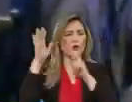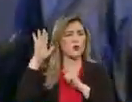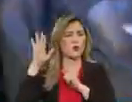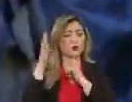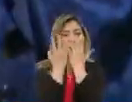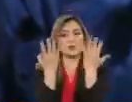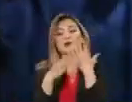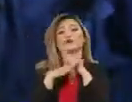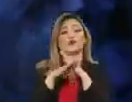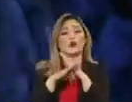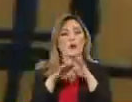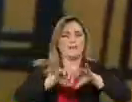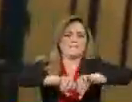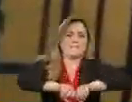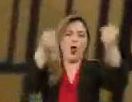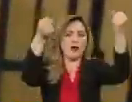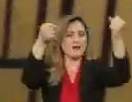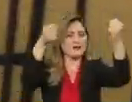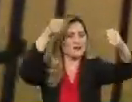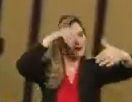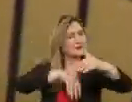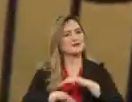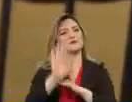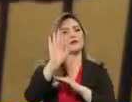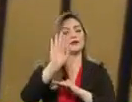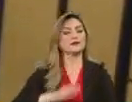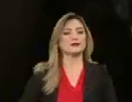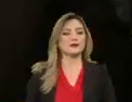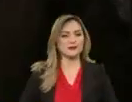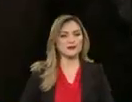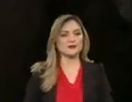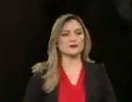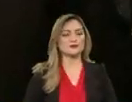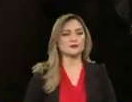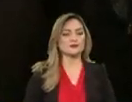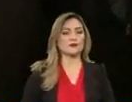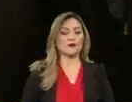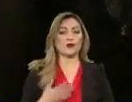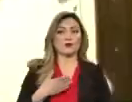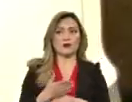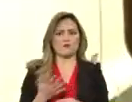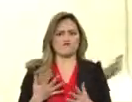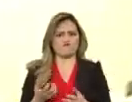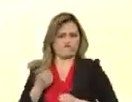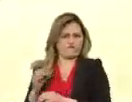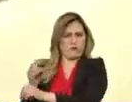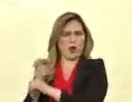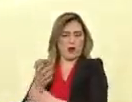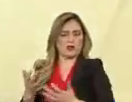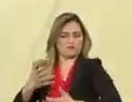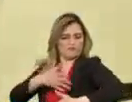Rompieron los cercos metálicos y de seguridad policial que permanecían en los exteriores y a la fuerza decenas